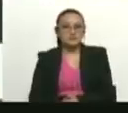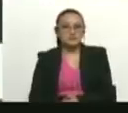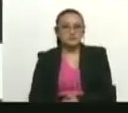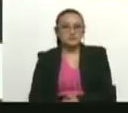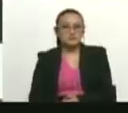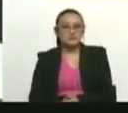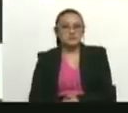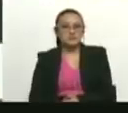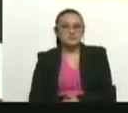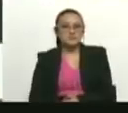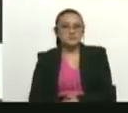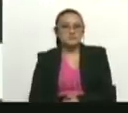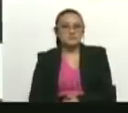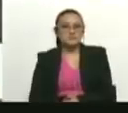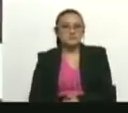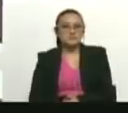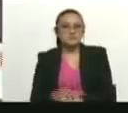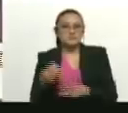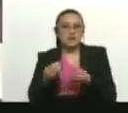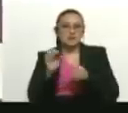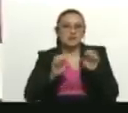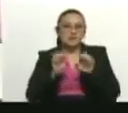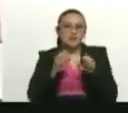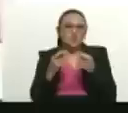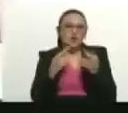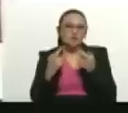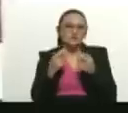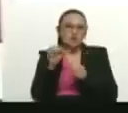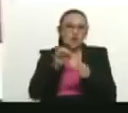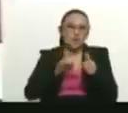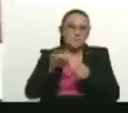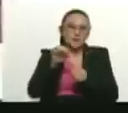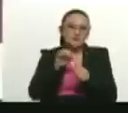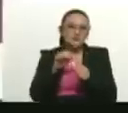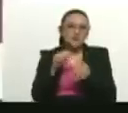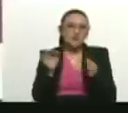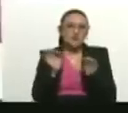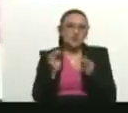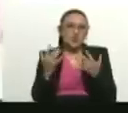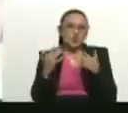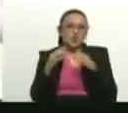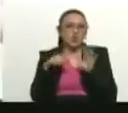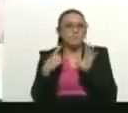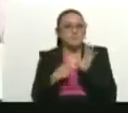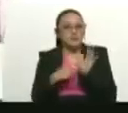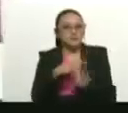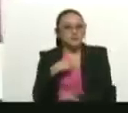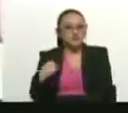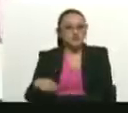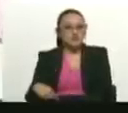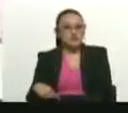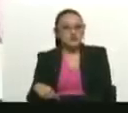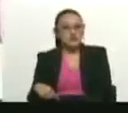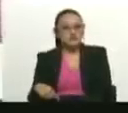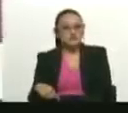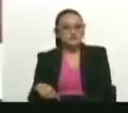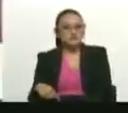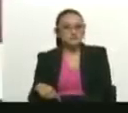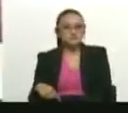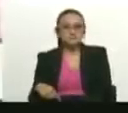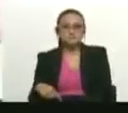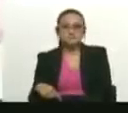¿Y cómo evalúa usted las relaciones de cooperación estratégica integral con China? ¿Y